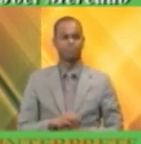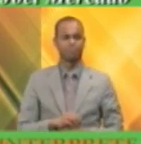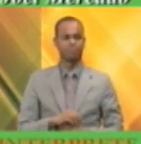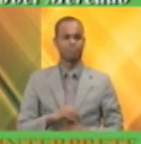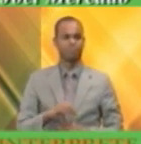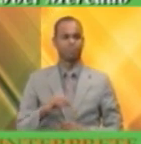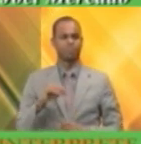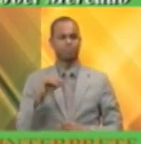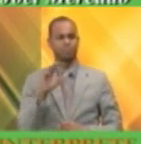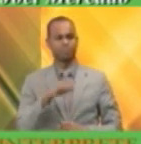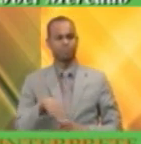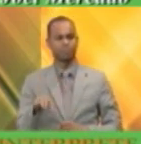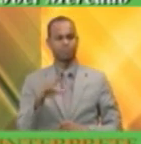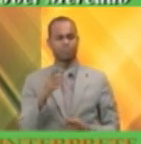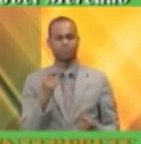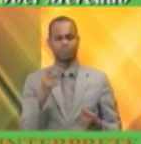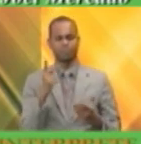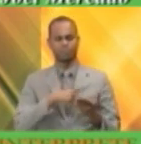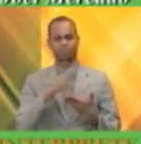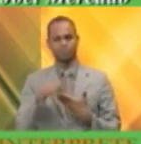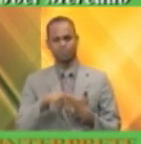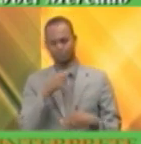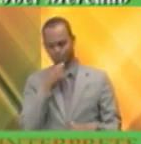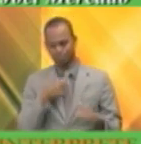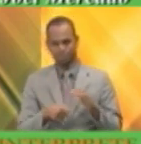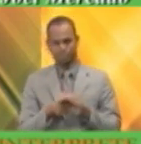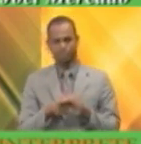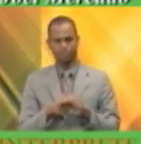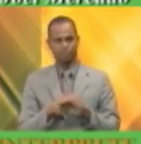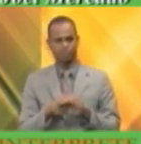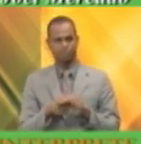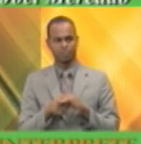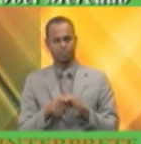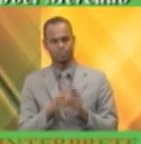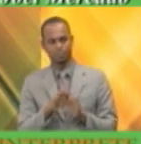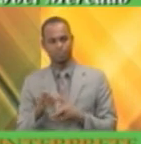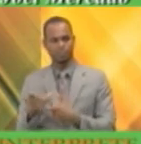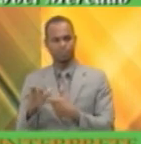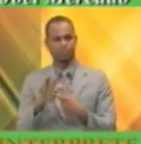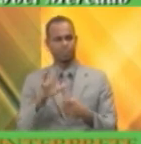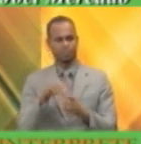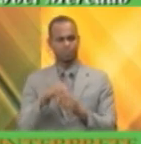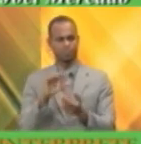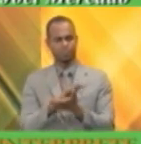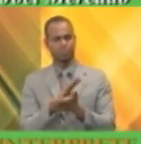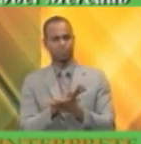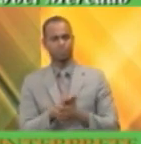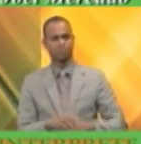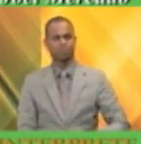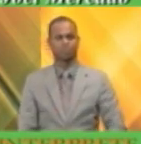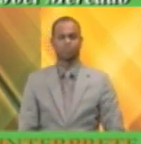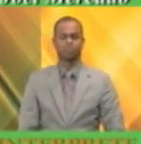es el apoyando el programa de participación. Sí. En las escuelas. Díganme una